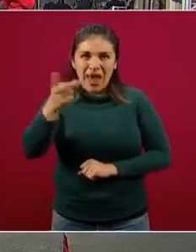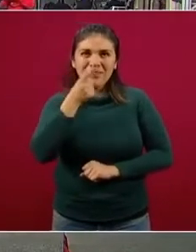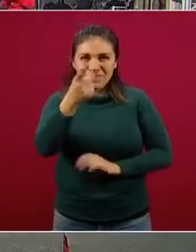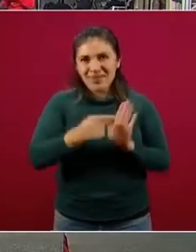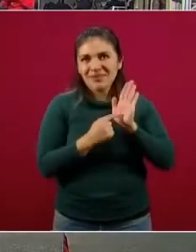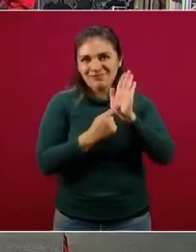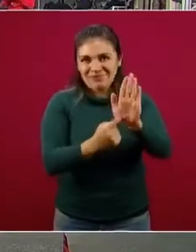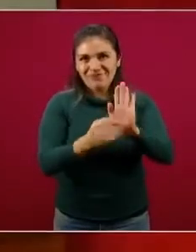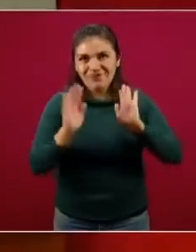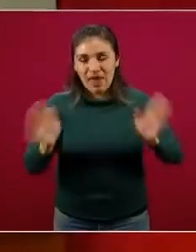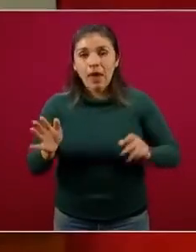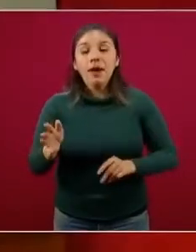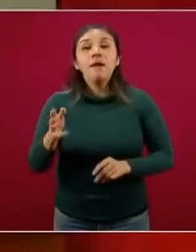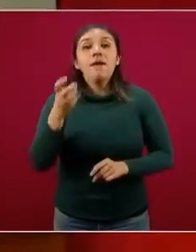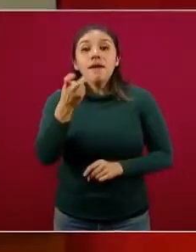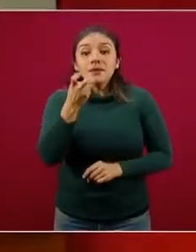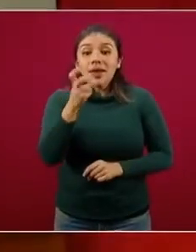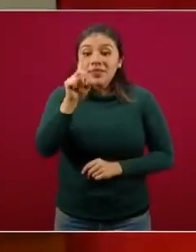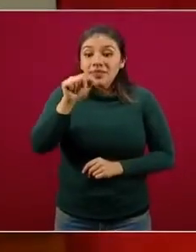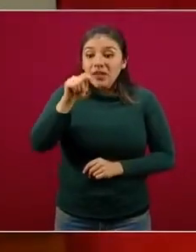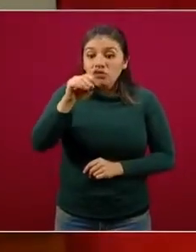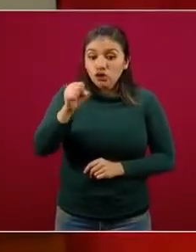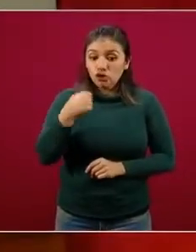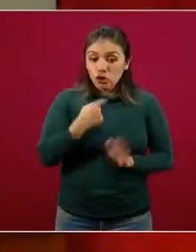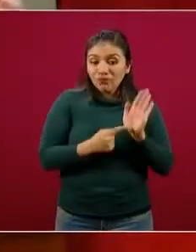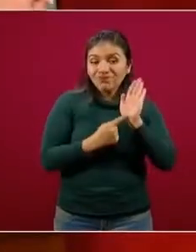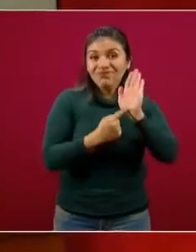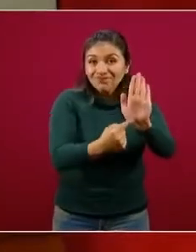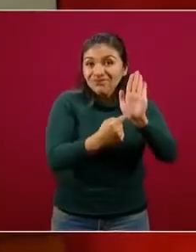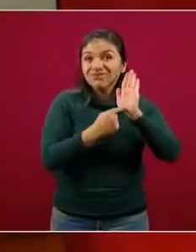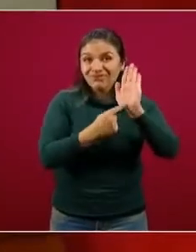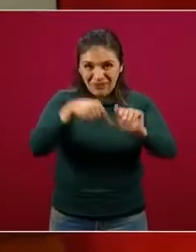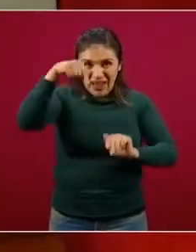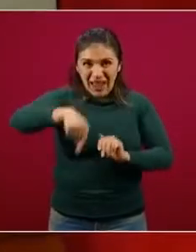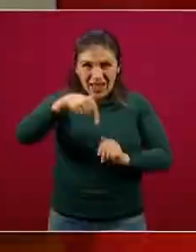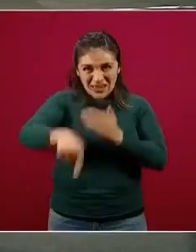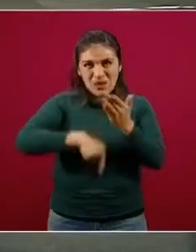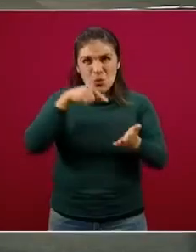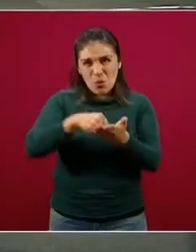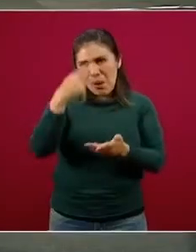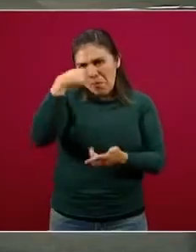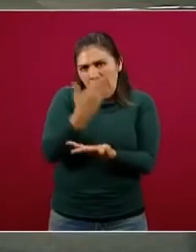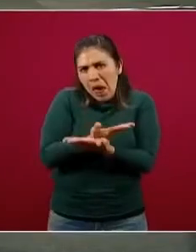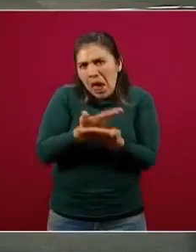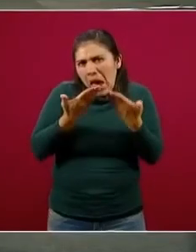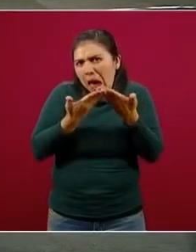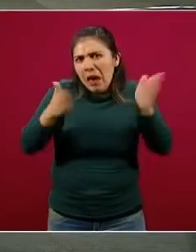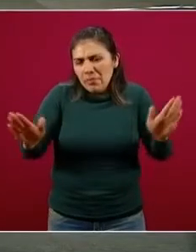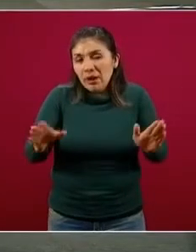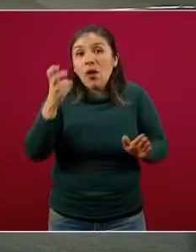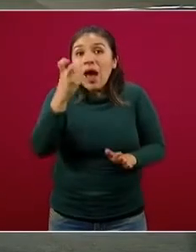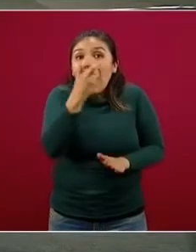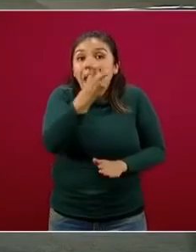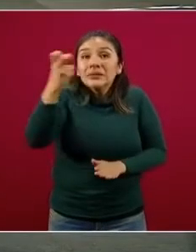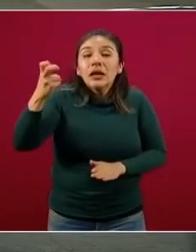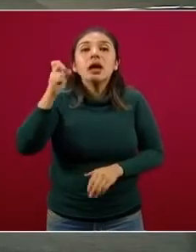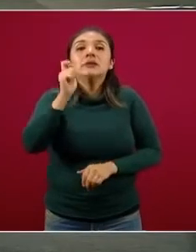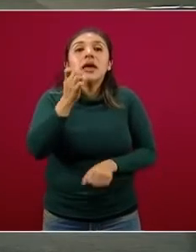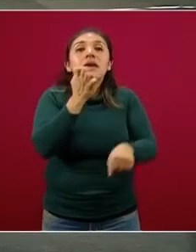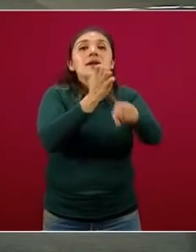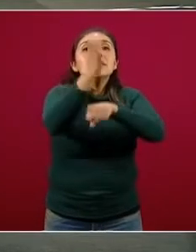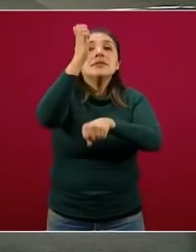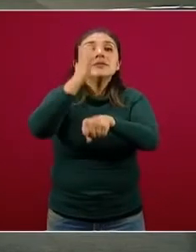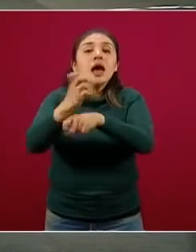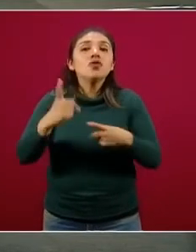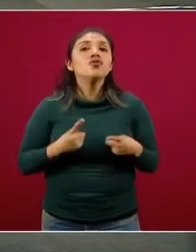presentado, los datos que nosotros presentamos en este sitio de datos abiertos son los datos que los estados ingresan